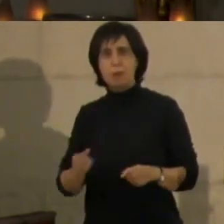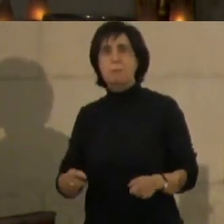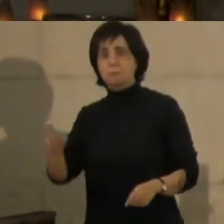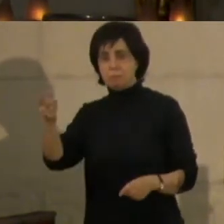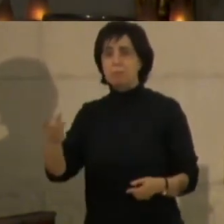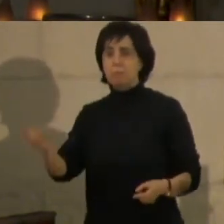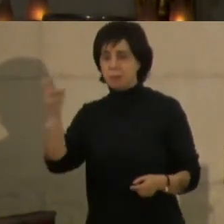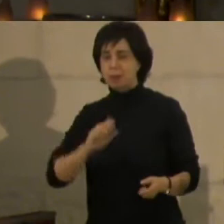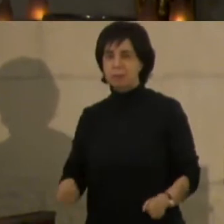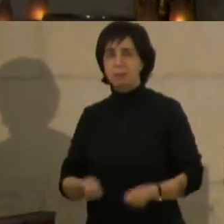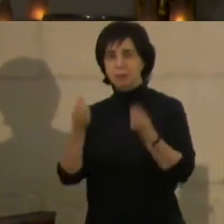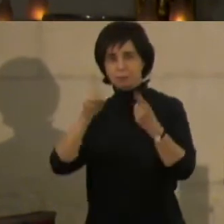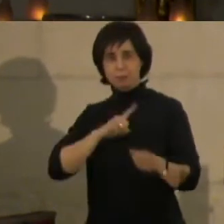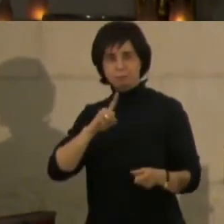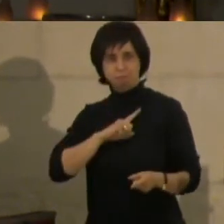salvar.